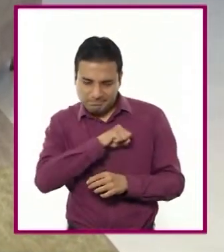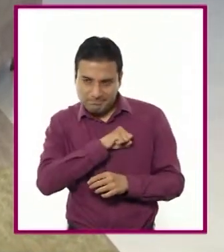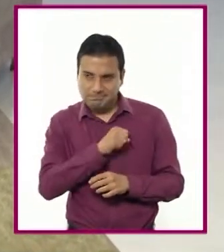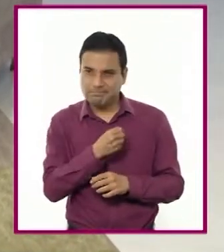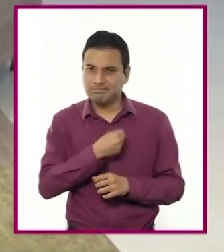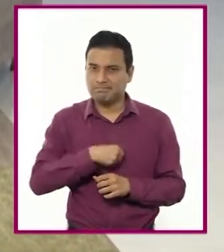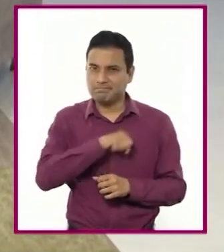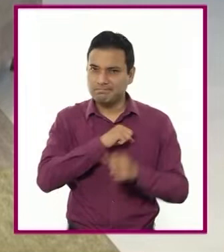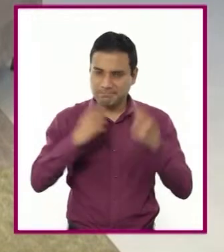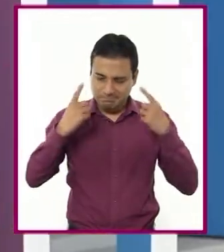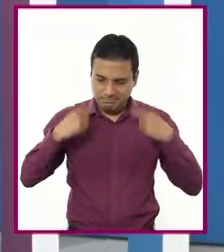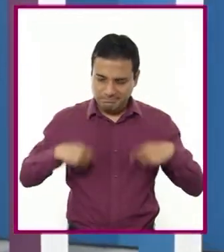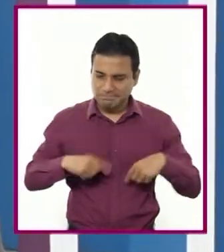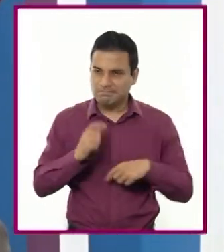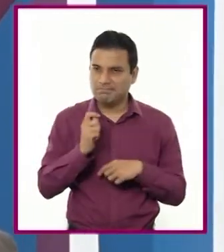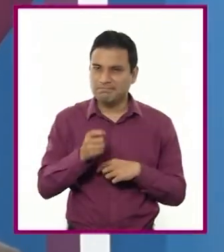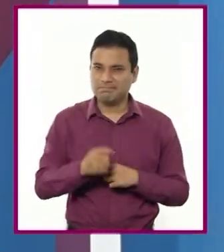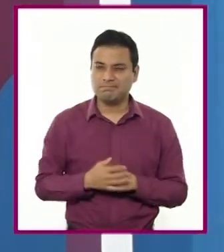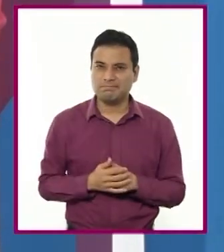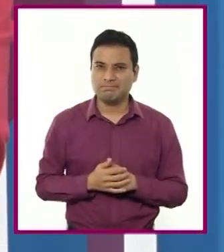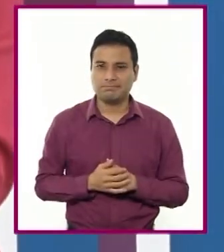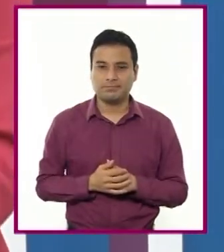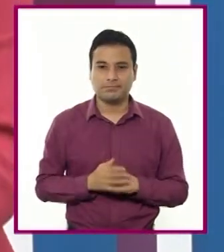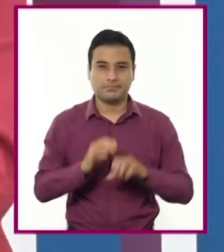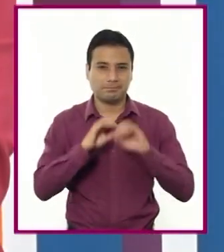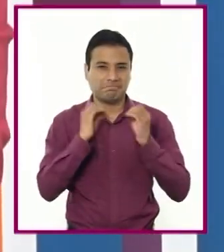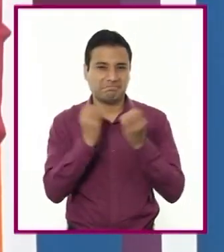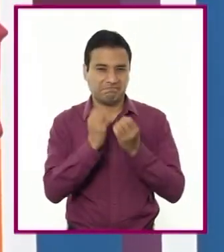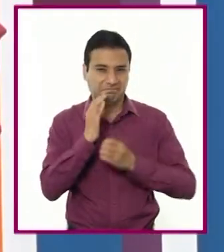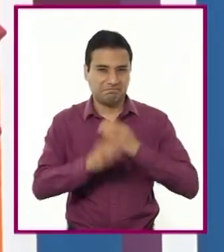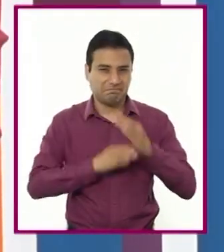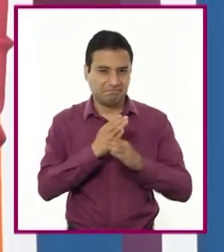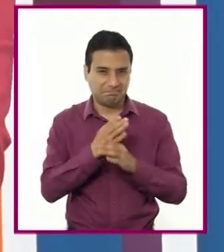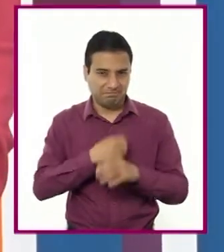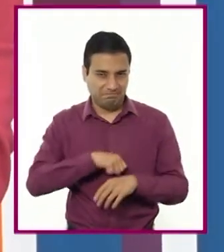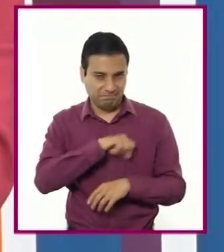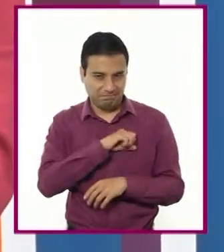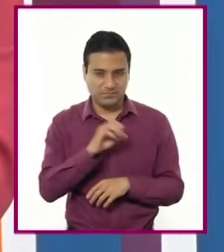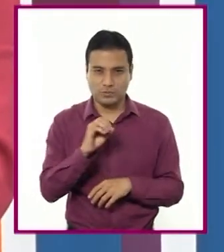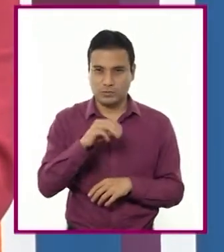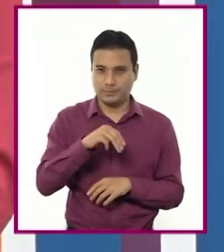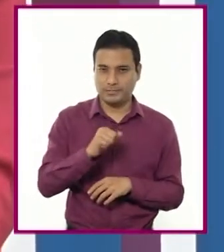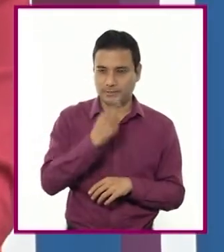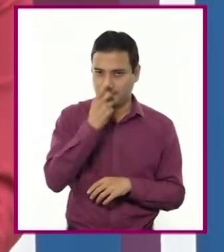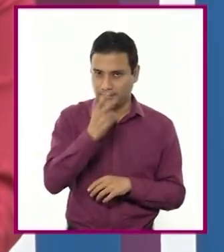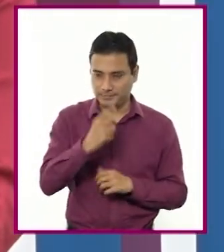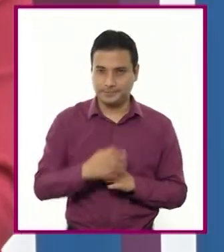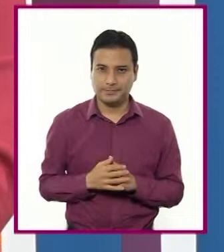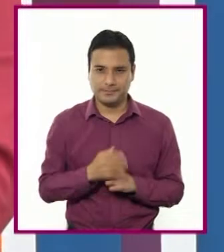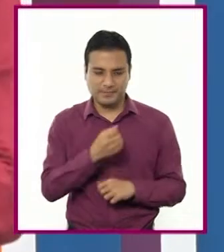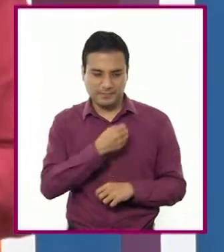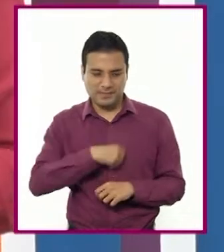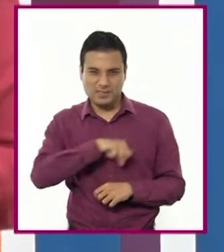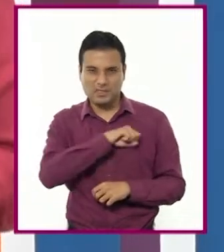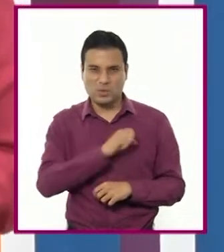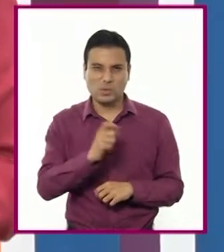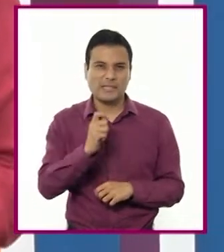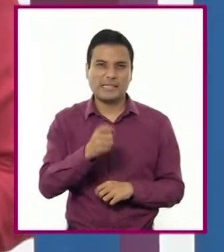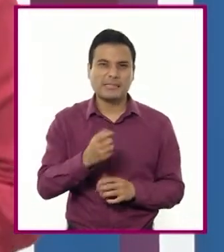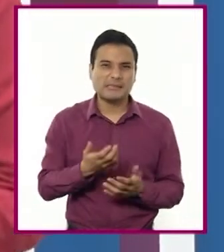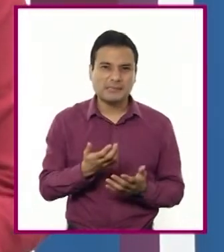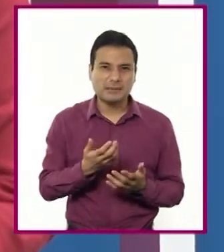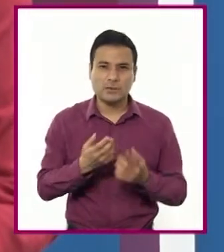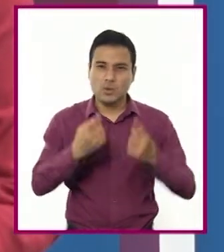integral? La Organización Mundial de la Salud, la OMS, señala que la salud es un estado de completo